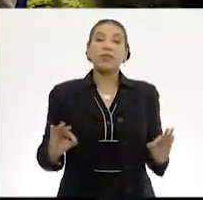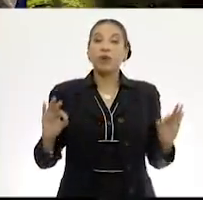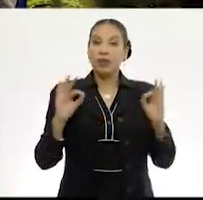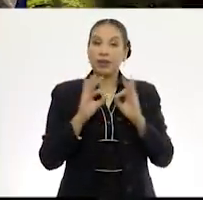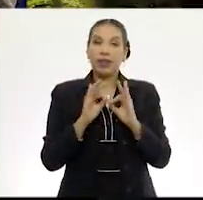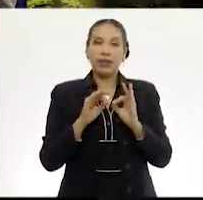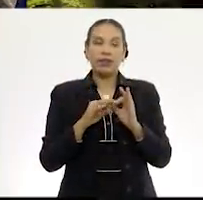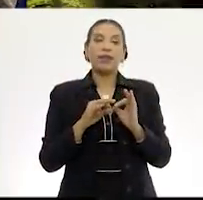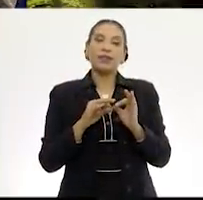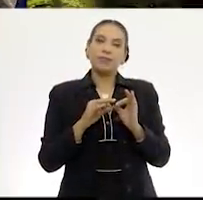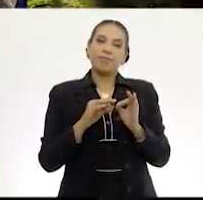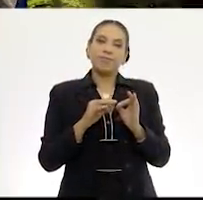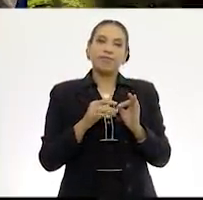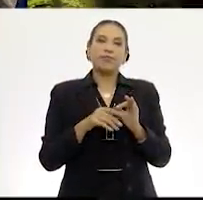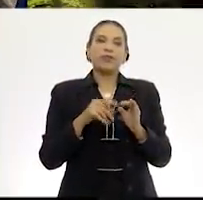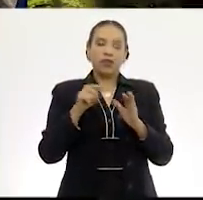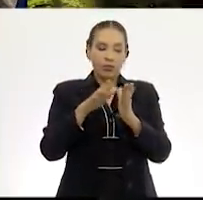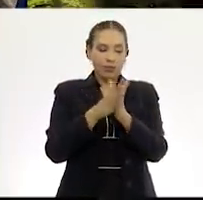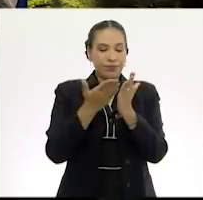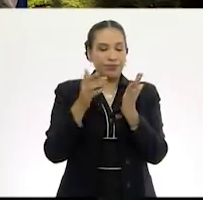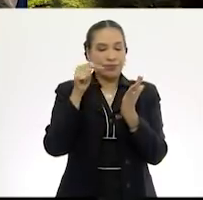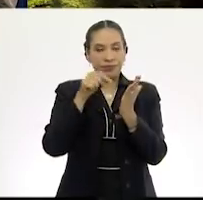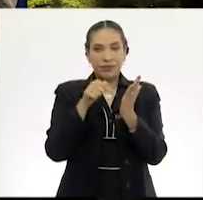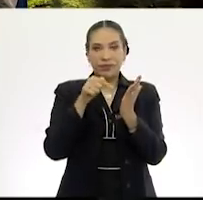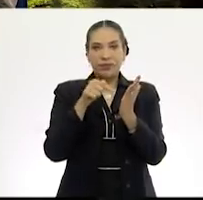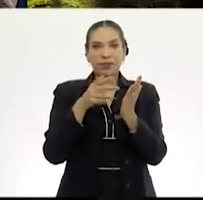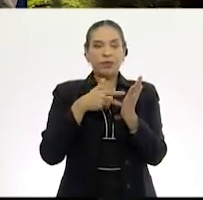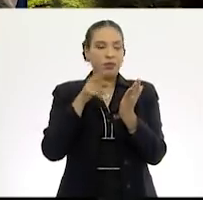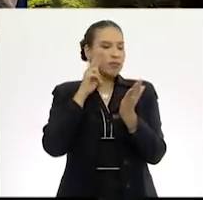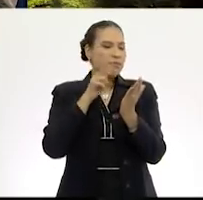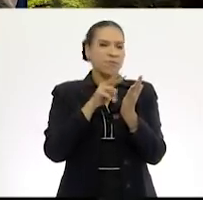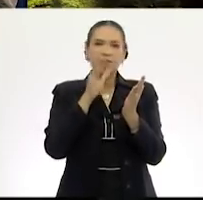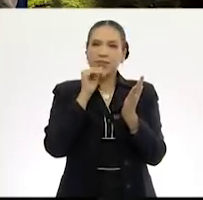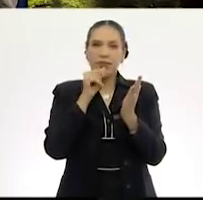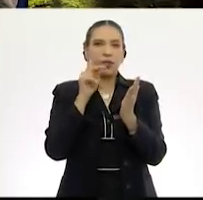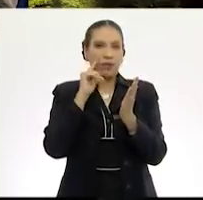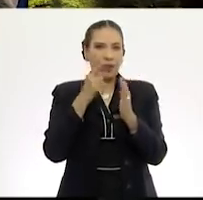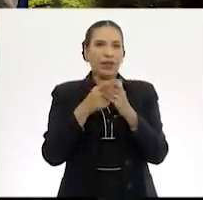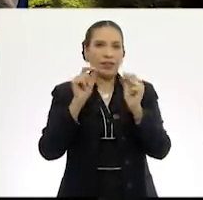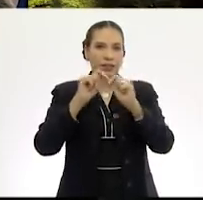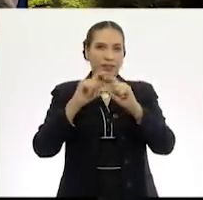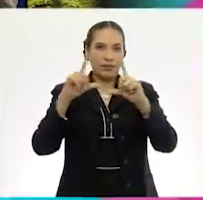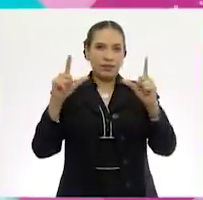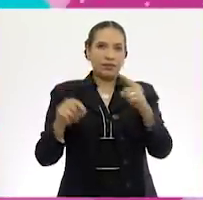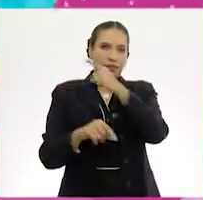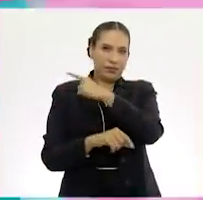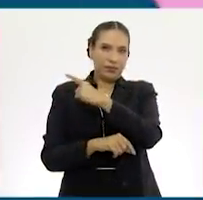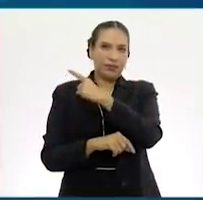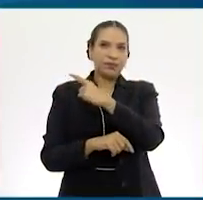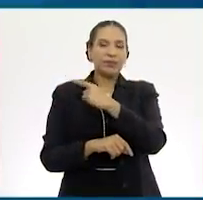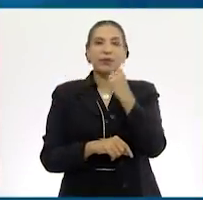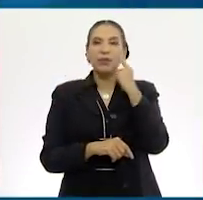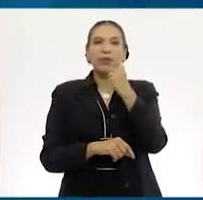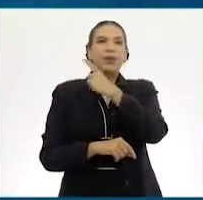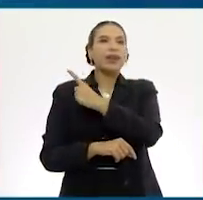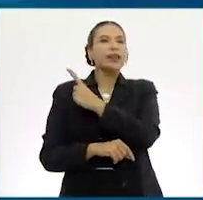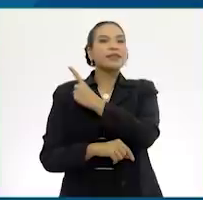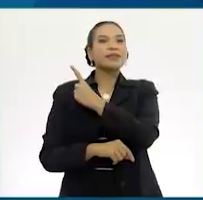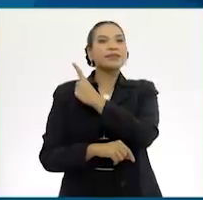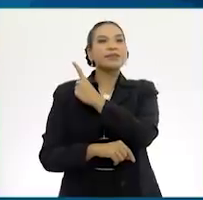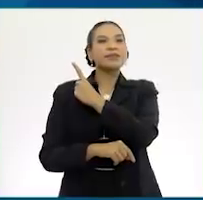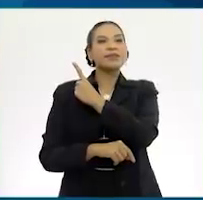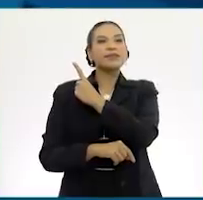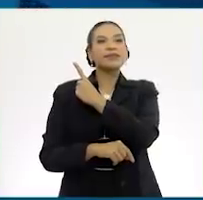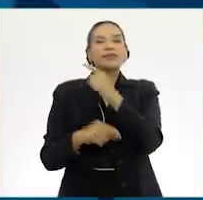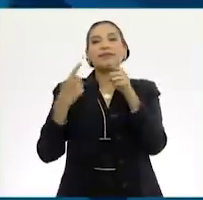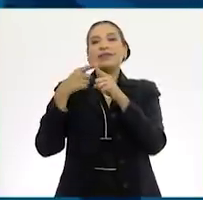importante. Viene también aquí en mi tríptico, pero no lo alcanzan a ver. Vamos a presentarlo en pantalla para que ustedes los vean. Vean los diferentes tipos